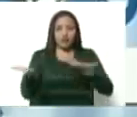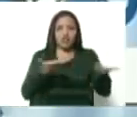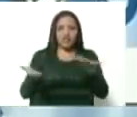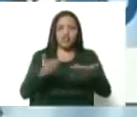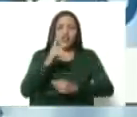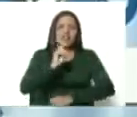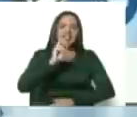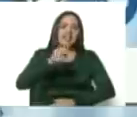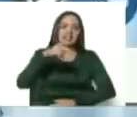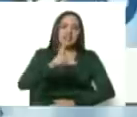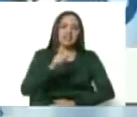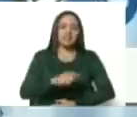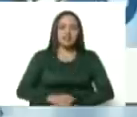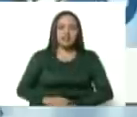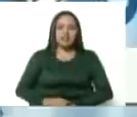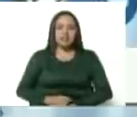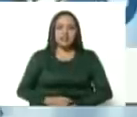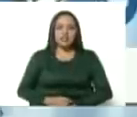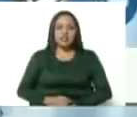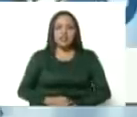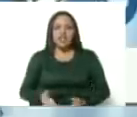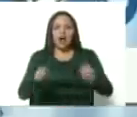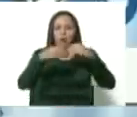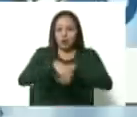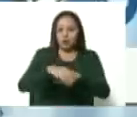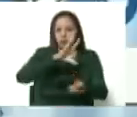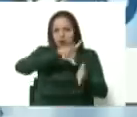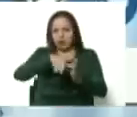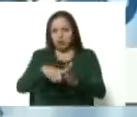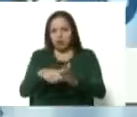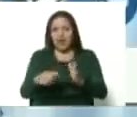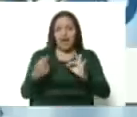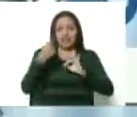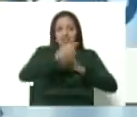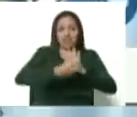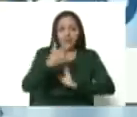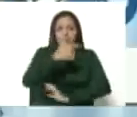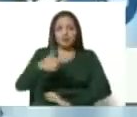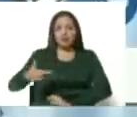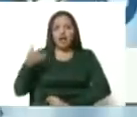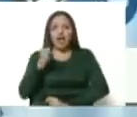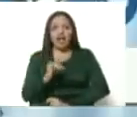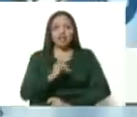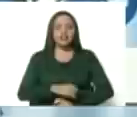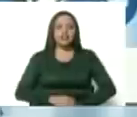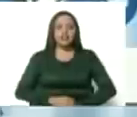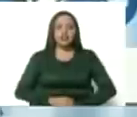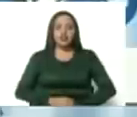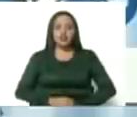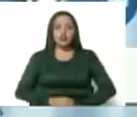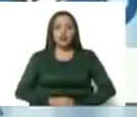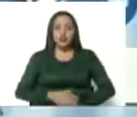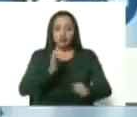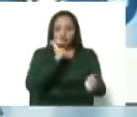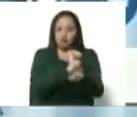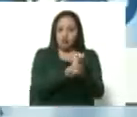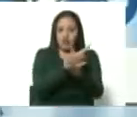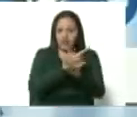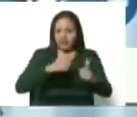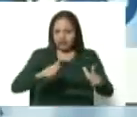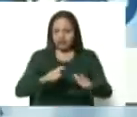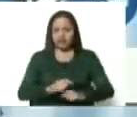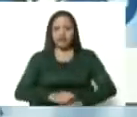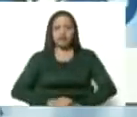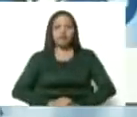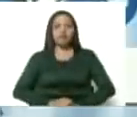correo y asociación. A los tres se le ha dictado medidas de privativa de libertad.